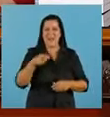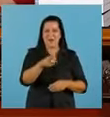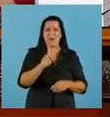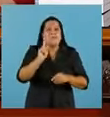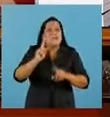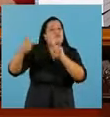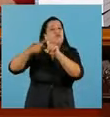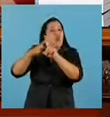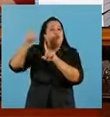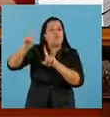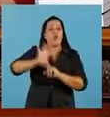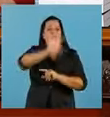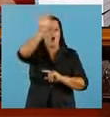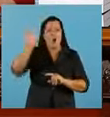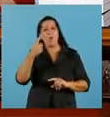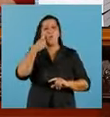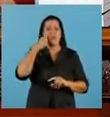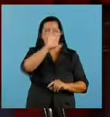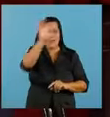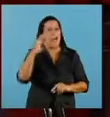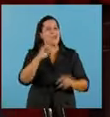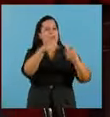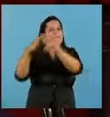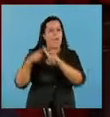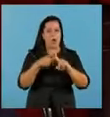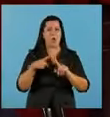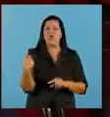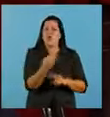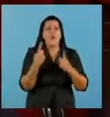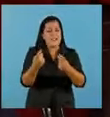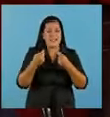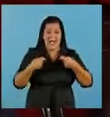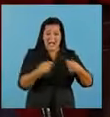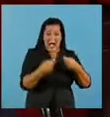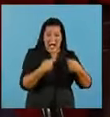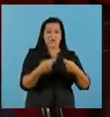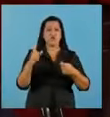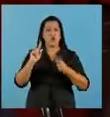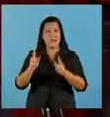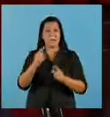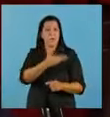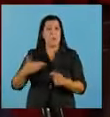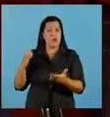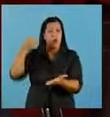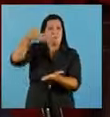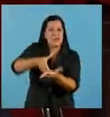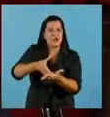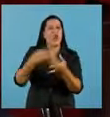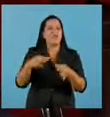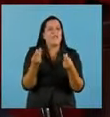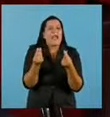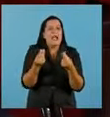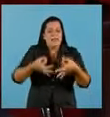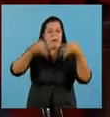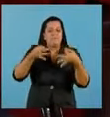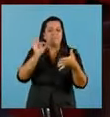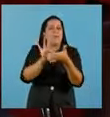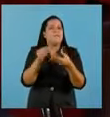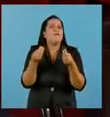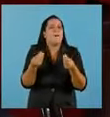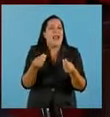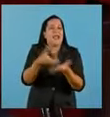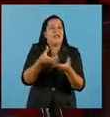consonancia con los estados provinciales y municipales. Necesitamos un gasto e inversión pública de mejor calidad y precisión.